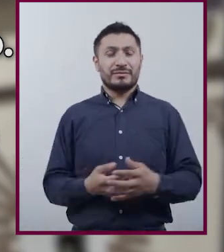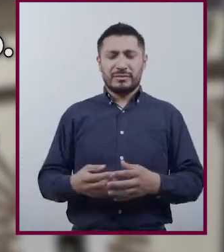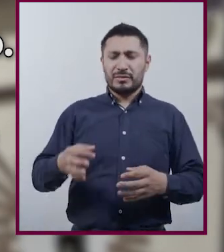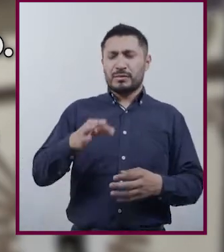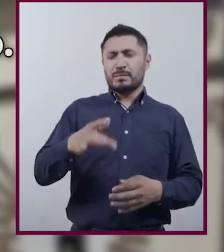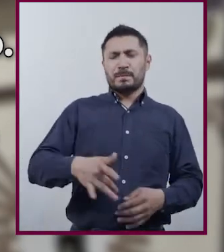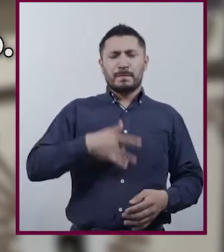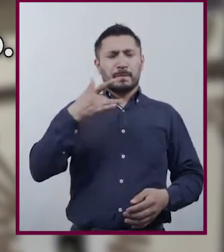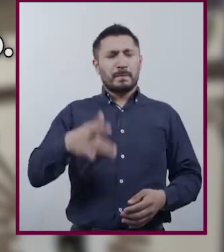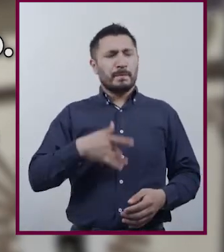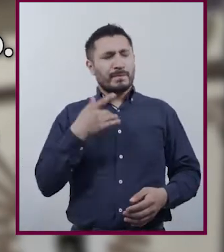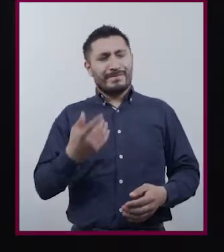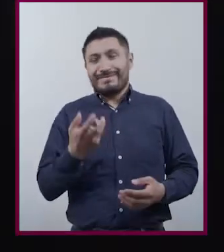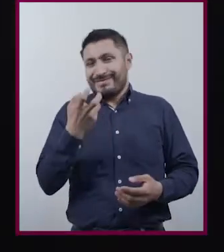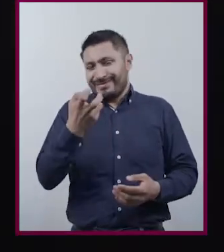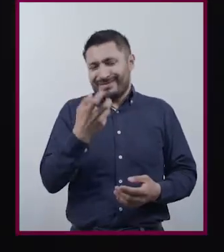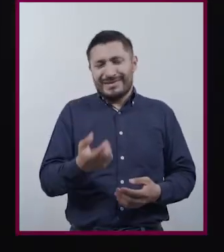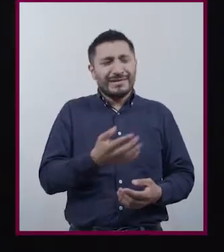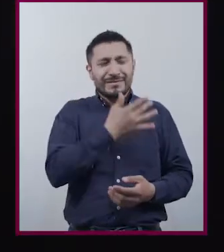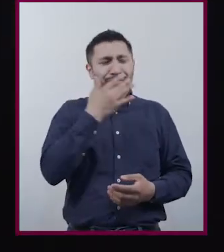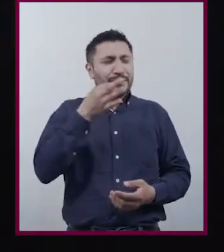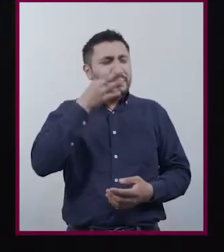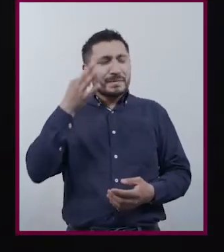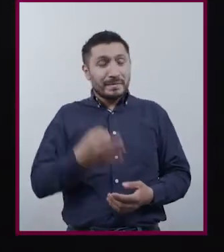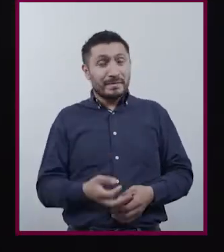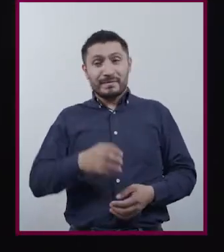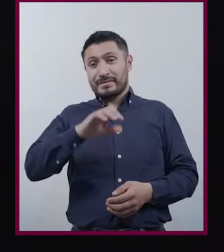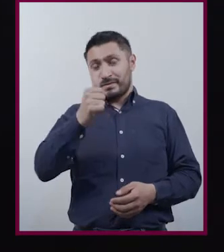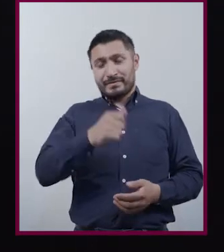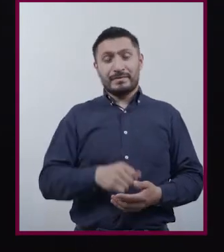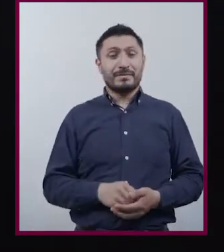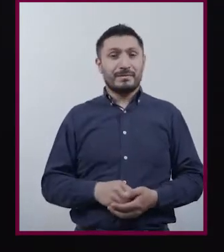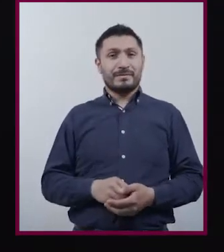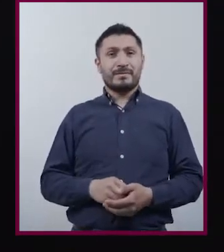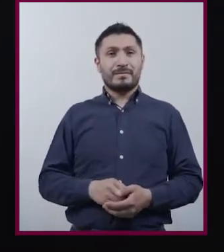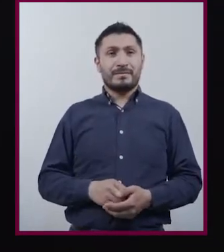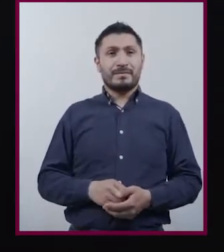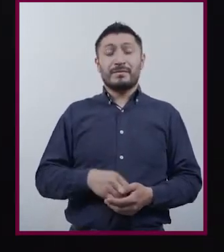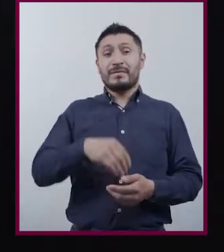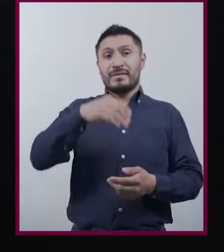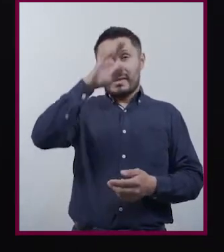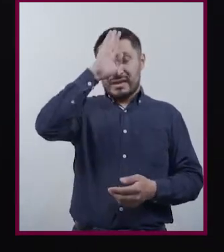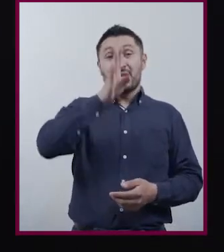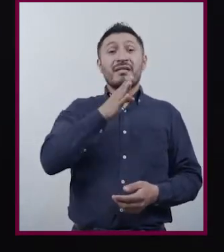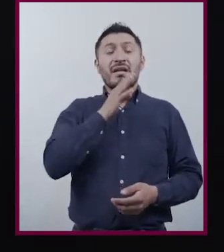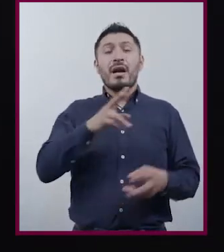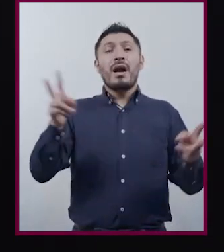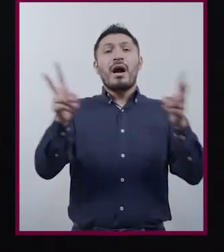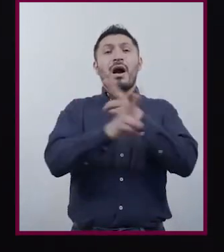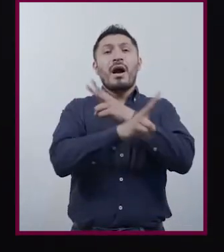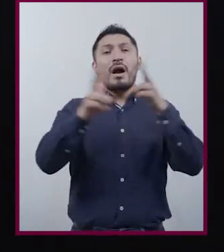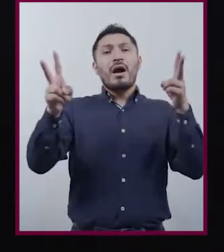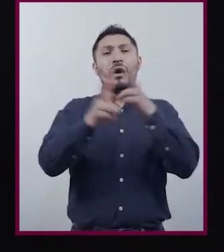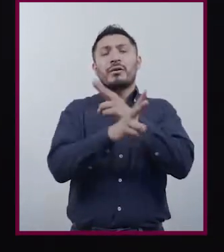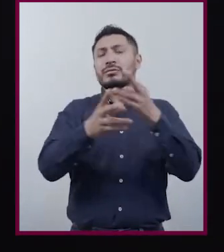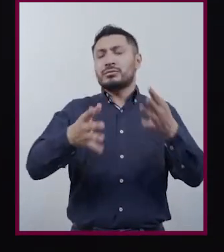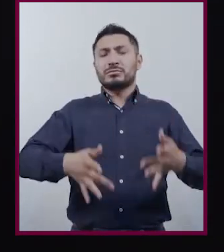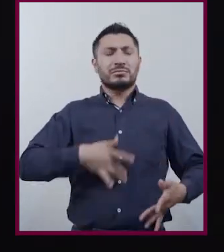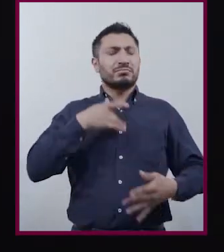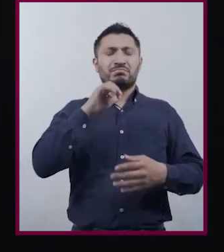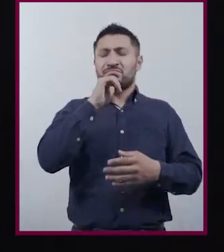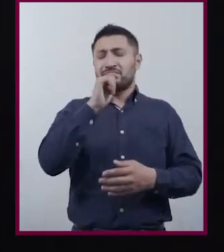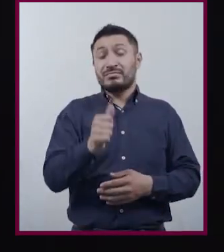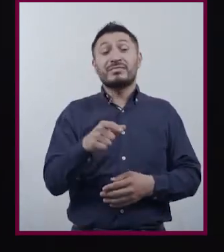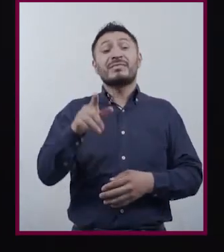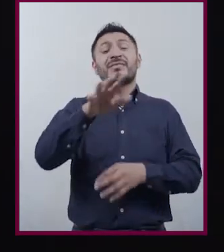podemos sentir que estamos ahí, ¿no? Otra descripción notable es esta. Es mediodía. El viento duerme cargado de su propia fragancia